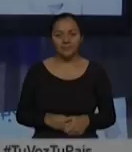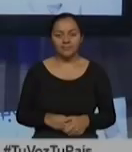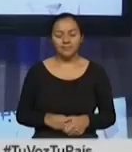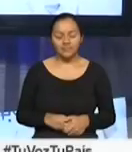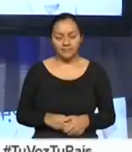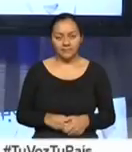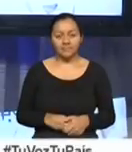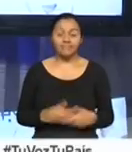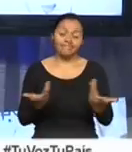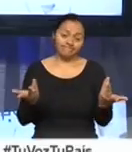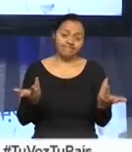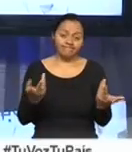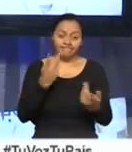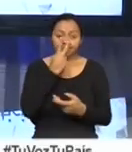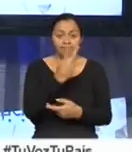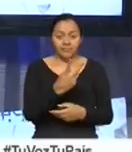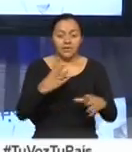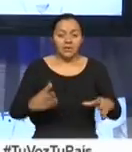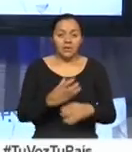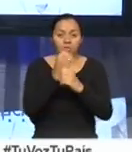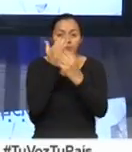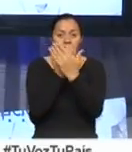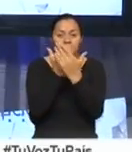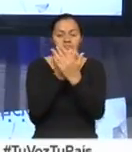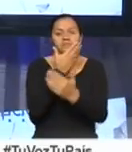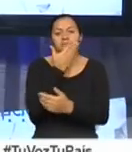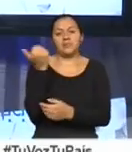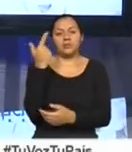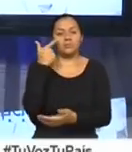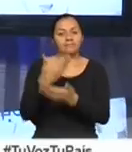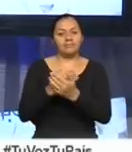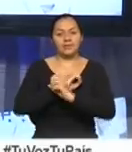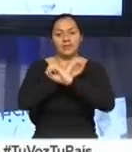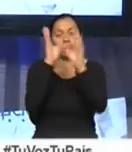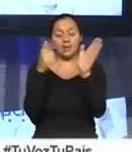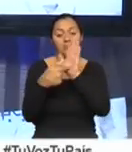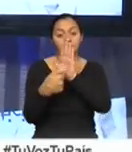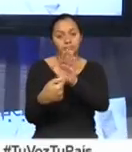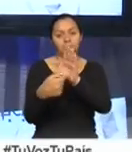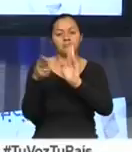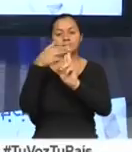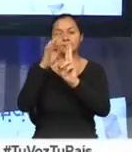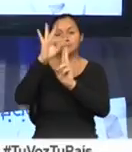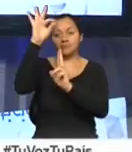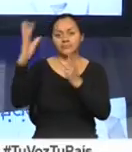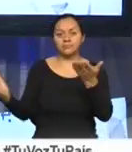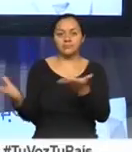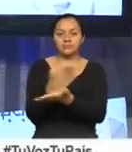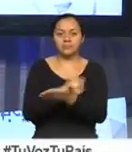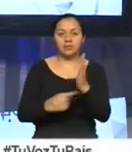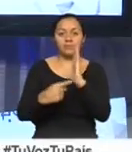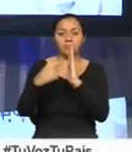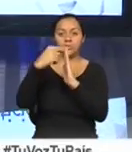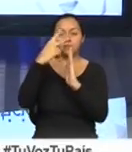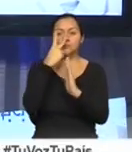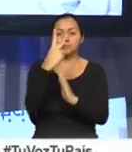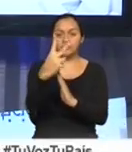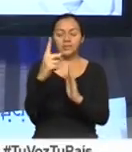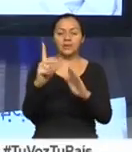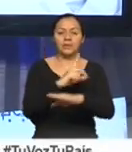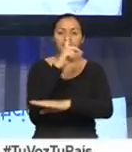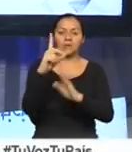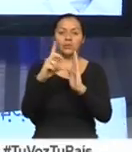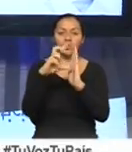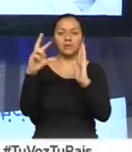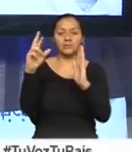y los síntomas de la recuperación económica son evidentes así lo demuestran las cifras de recaudación tributaria expuestas por el director